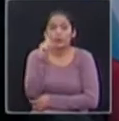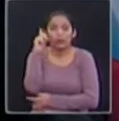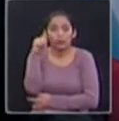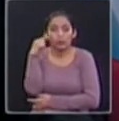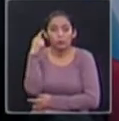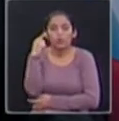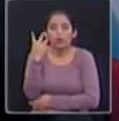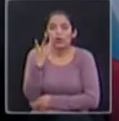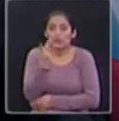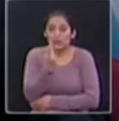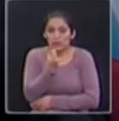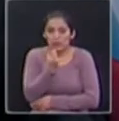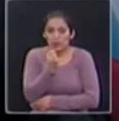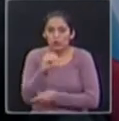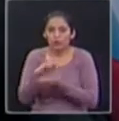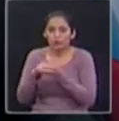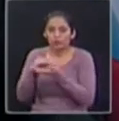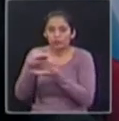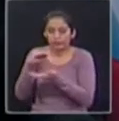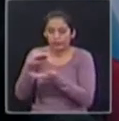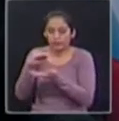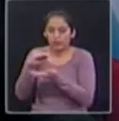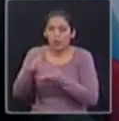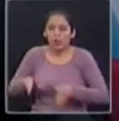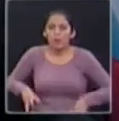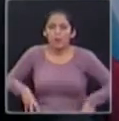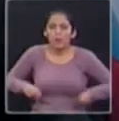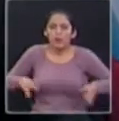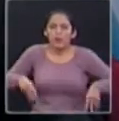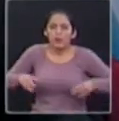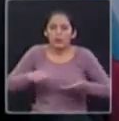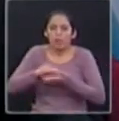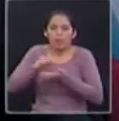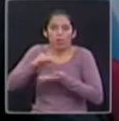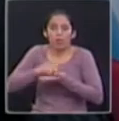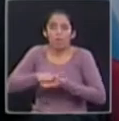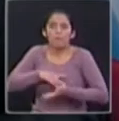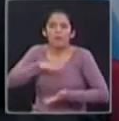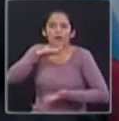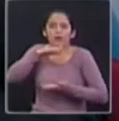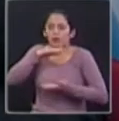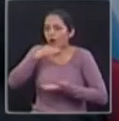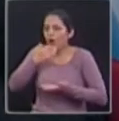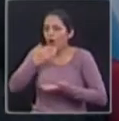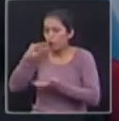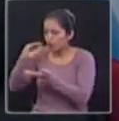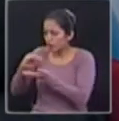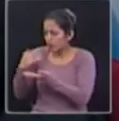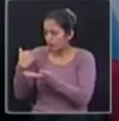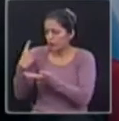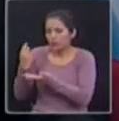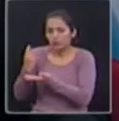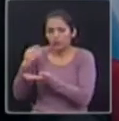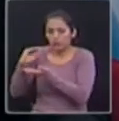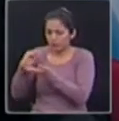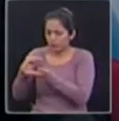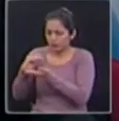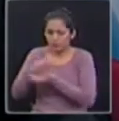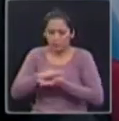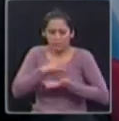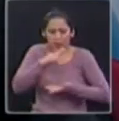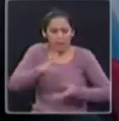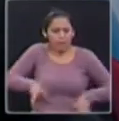lo que tiene que este año según las cifras más recientes que dio el ministro de finanzas va a repetir en un déficit importante